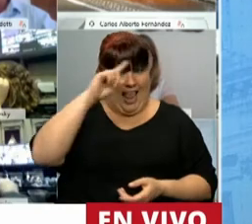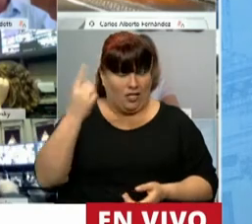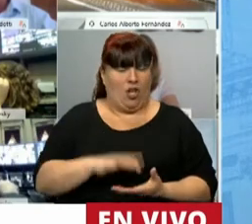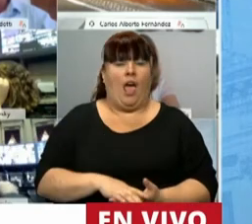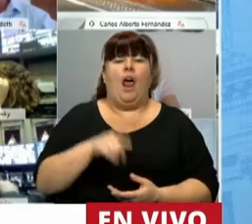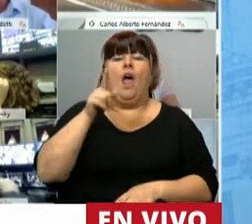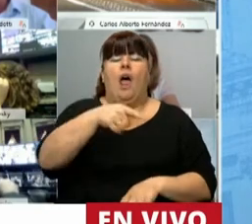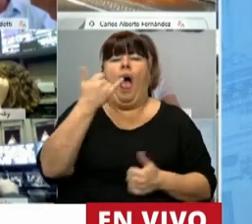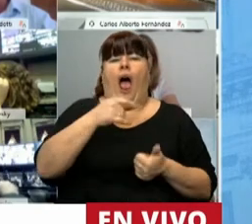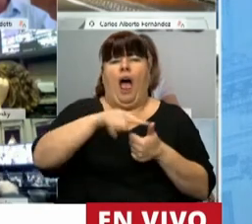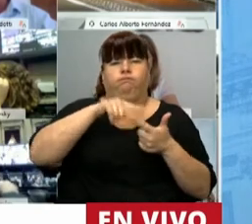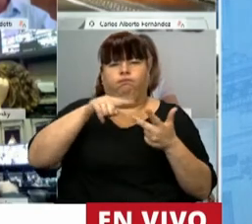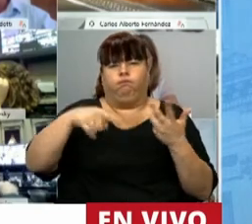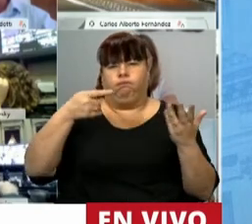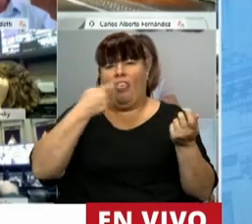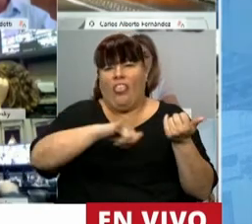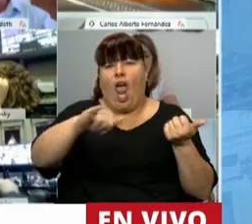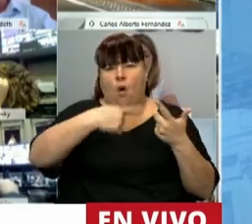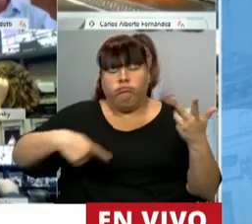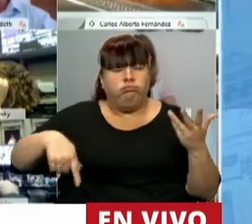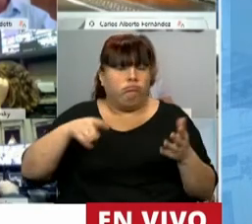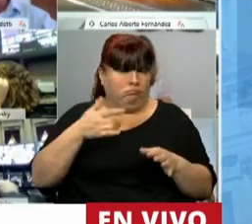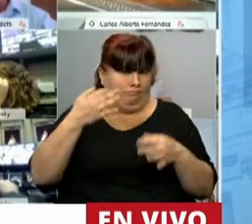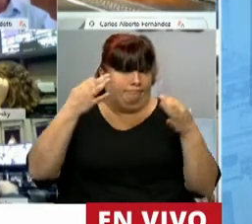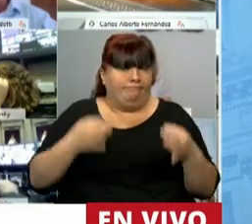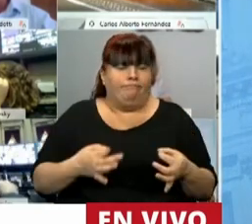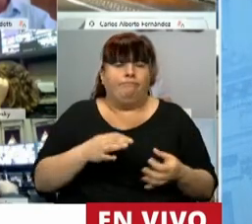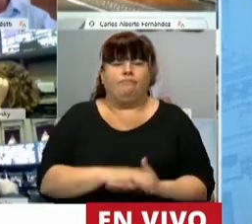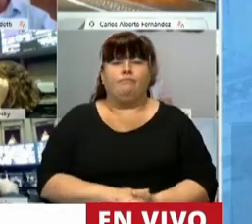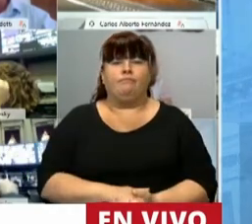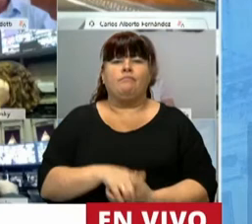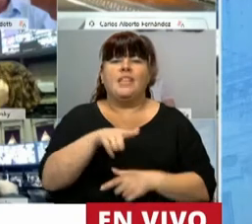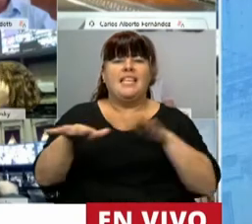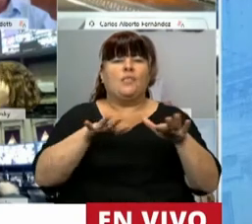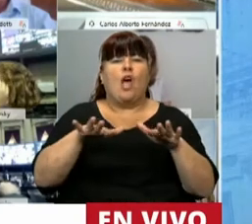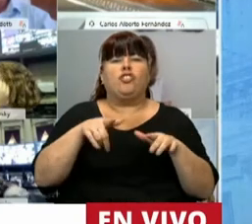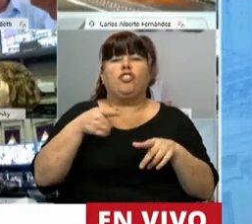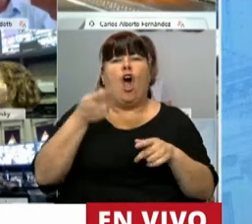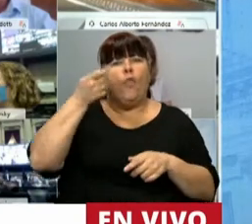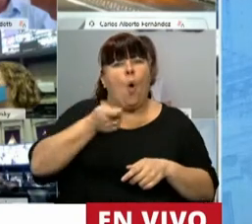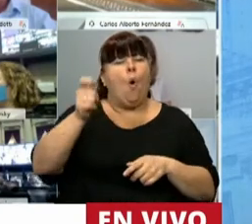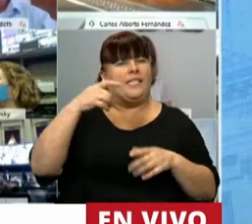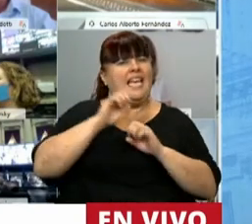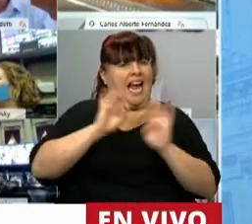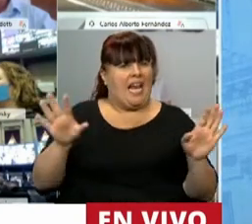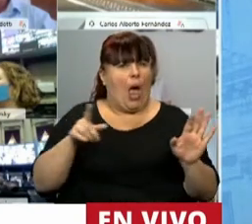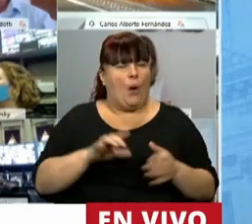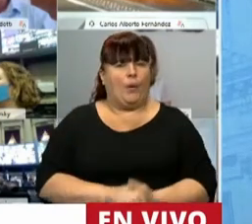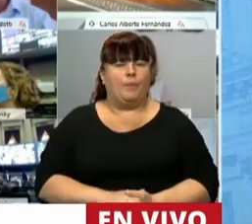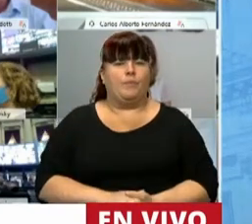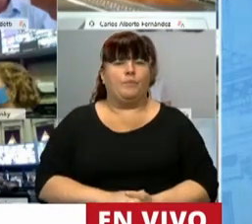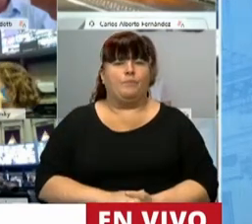persona encausada en tantos expedientes tiene efectivamente una situación judicial grave